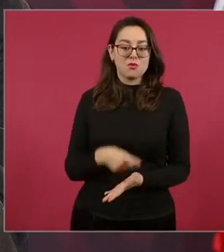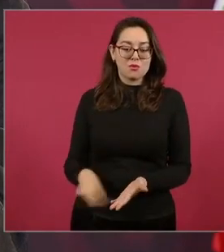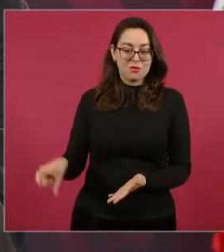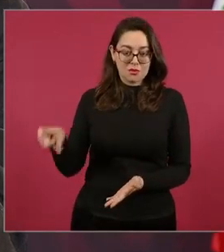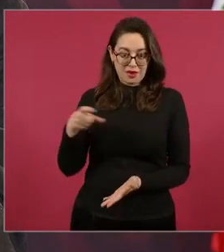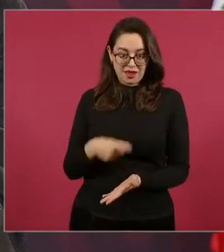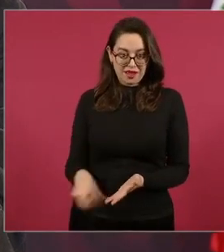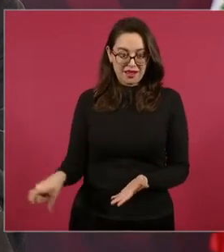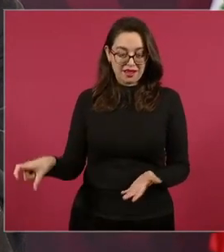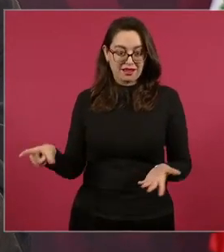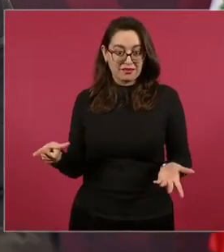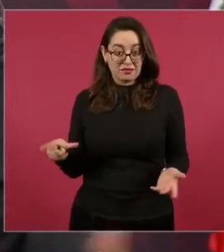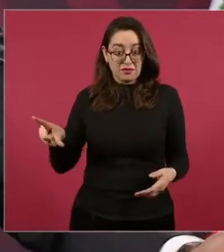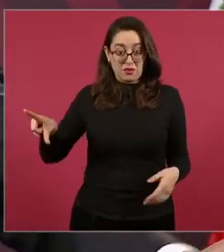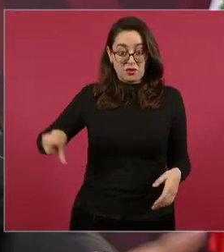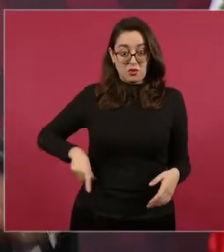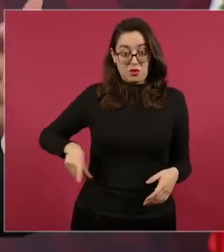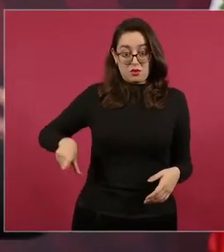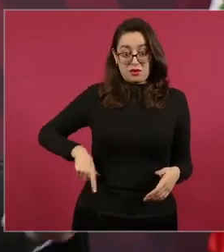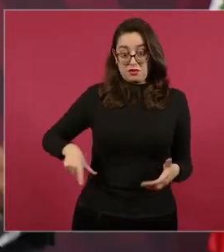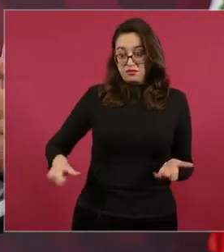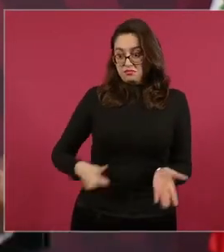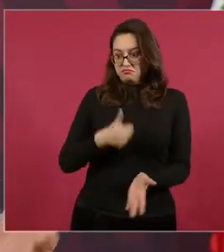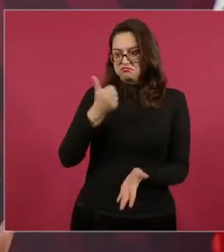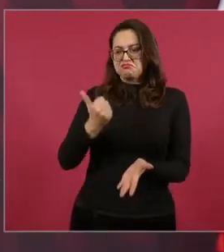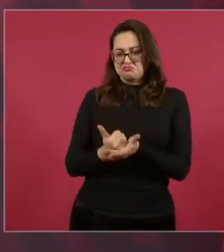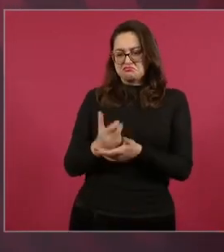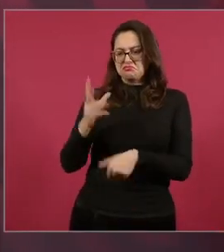ciudad, porque es mucha gente